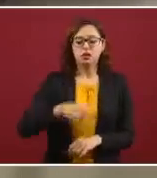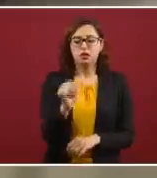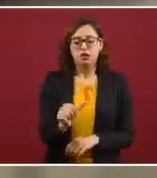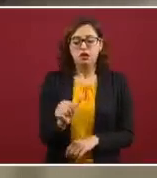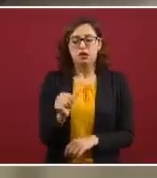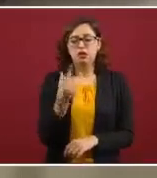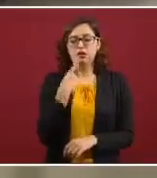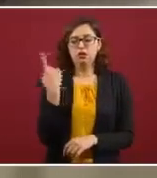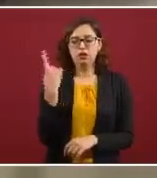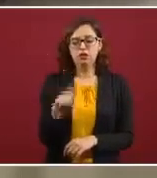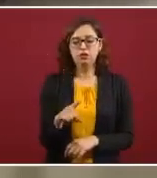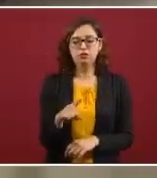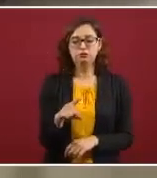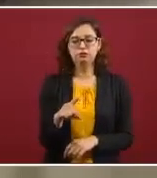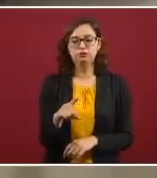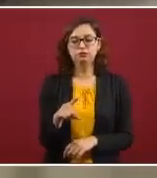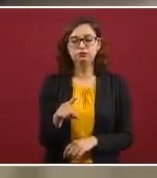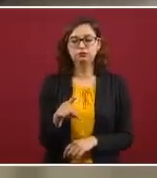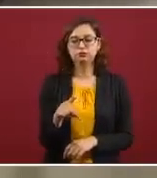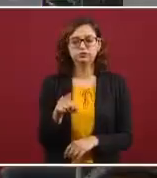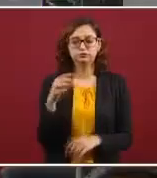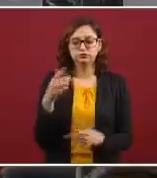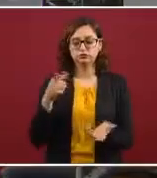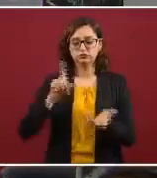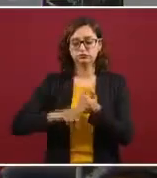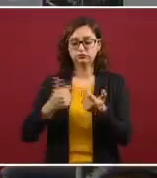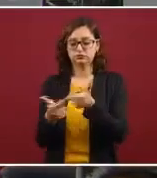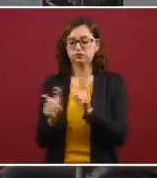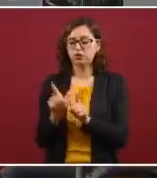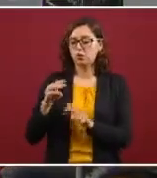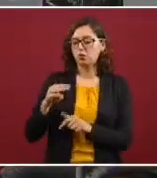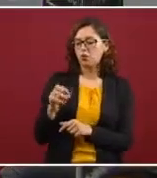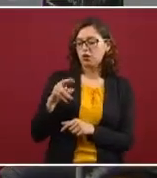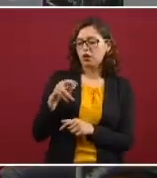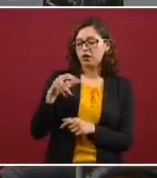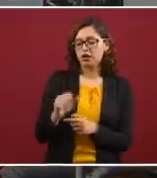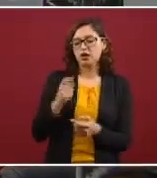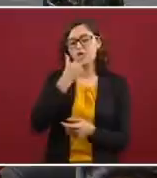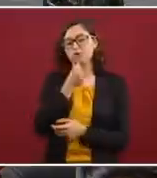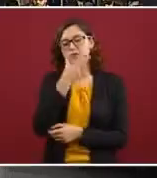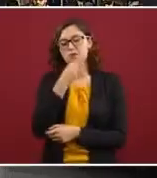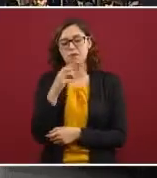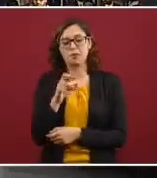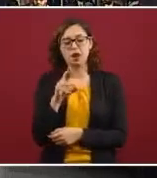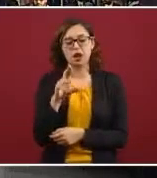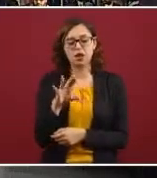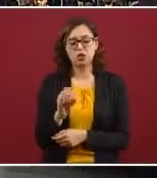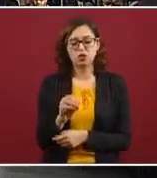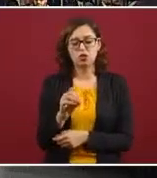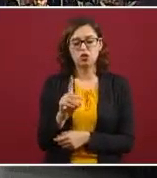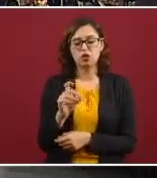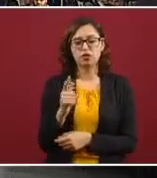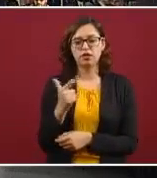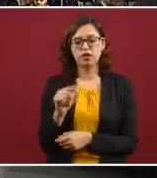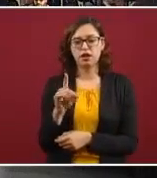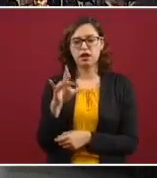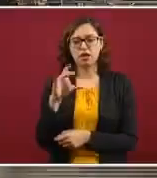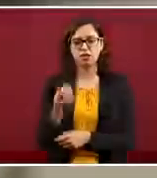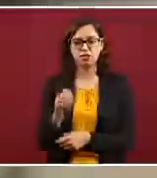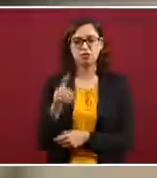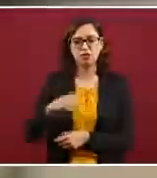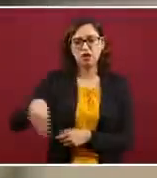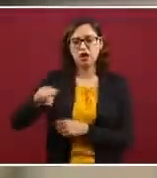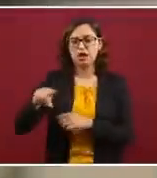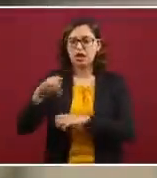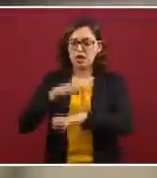esto varias figuras de Morena, entre ellos el diputado Mario Delgado, celebraron con cabilderos de estas